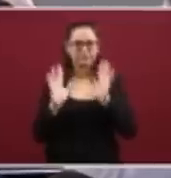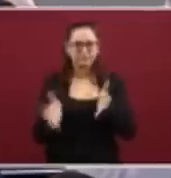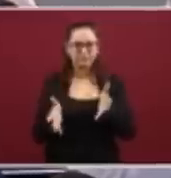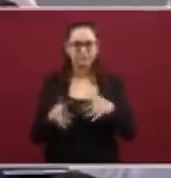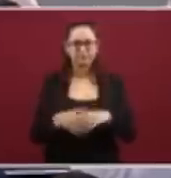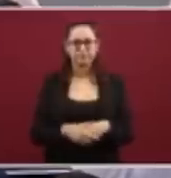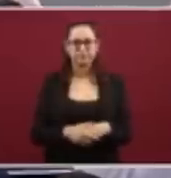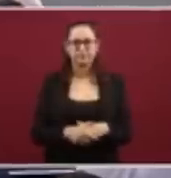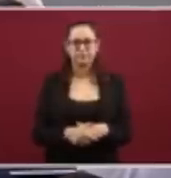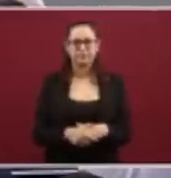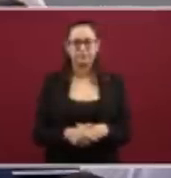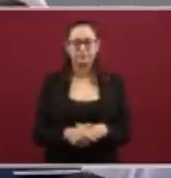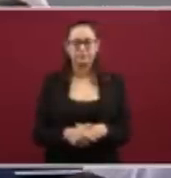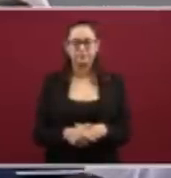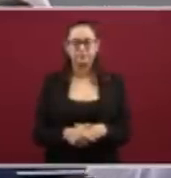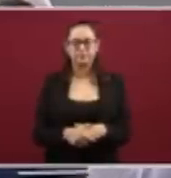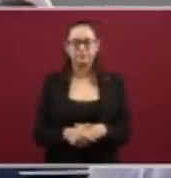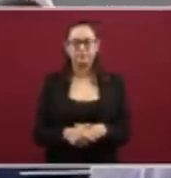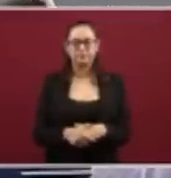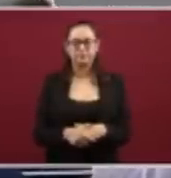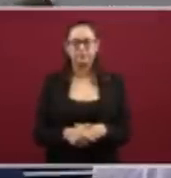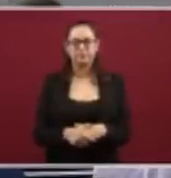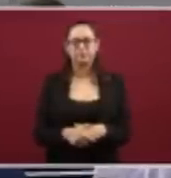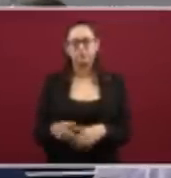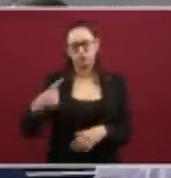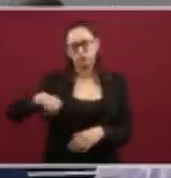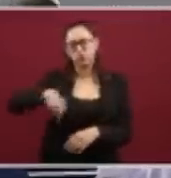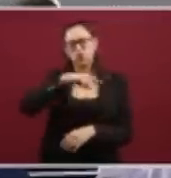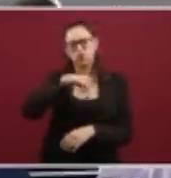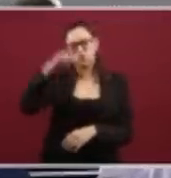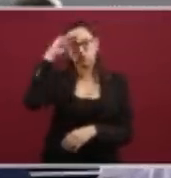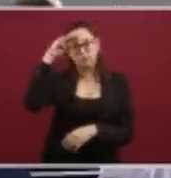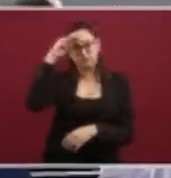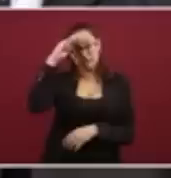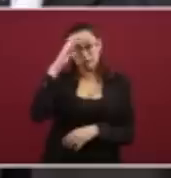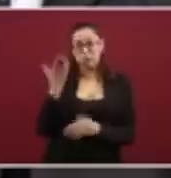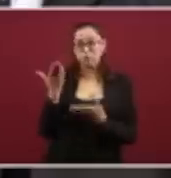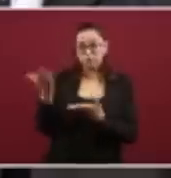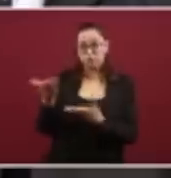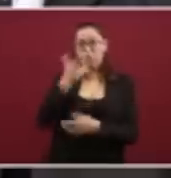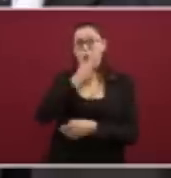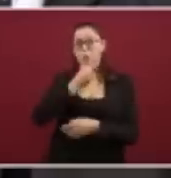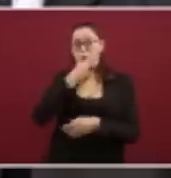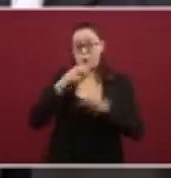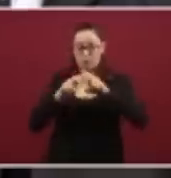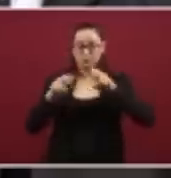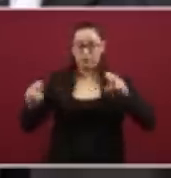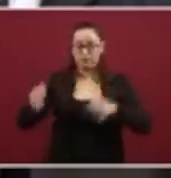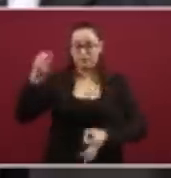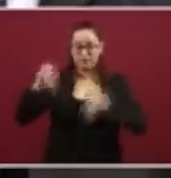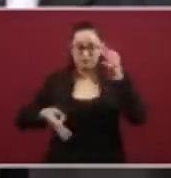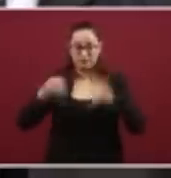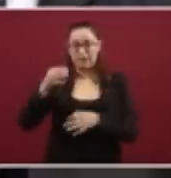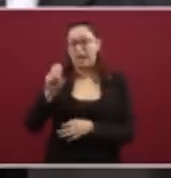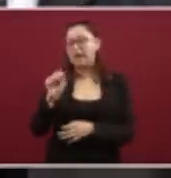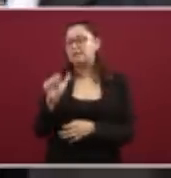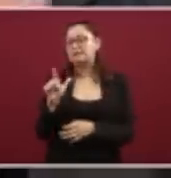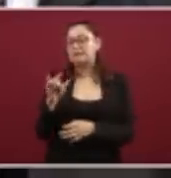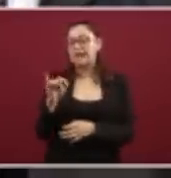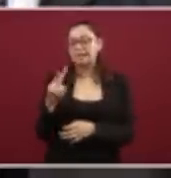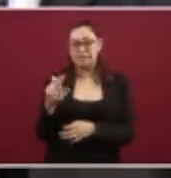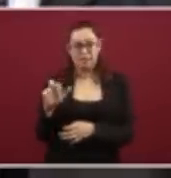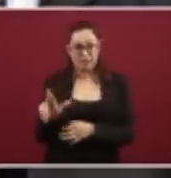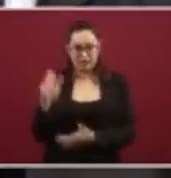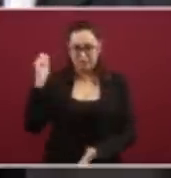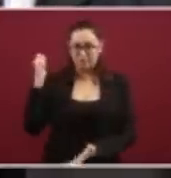orientador es justamente el proyecto del ministro zaldívar proyecto reitero porque nunca llegó a hacer sentencia toda